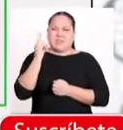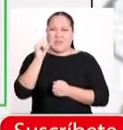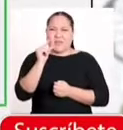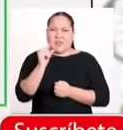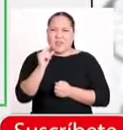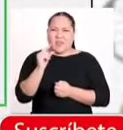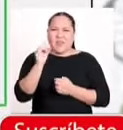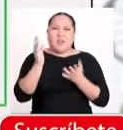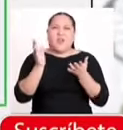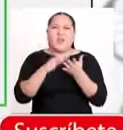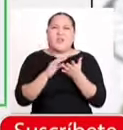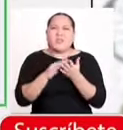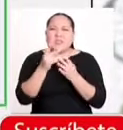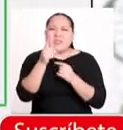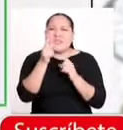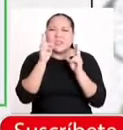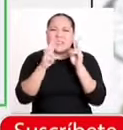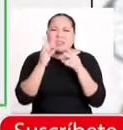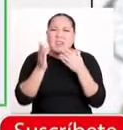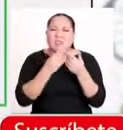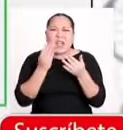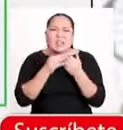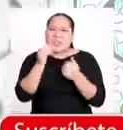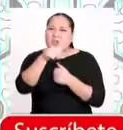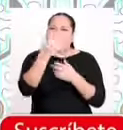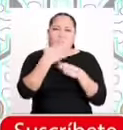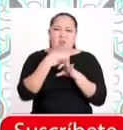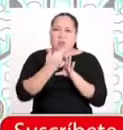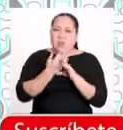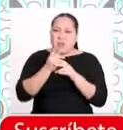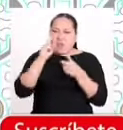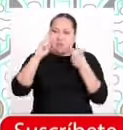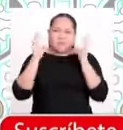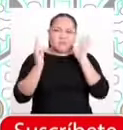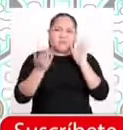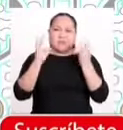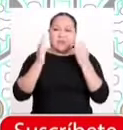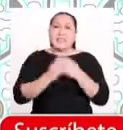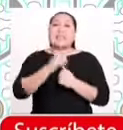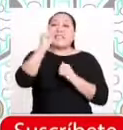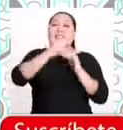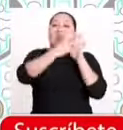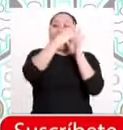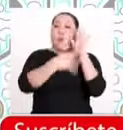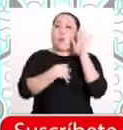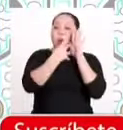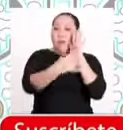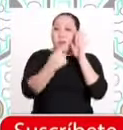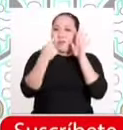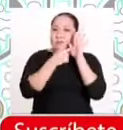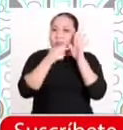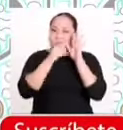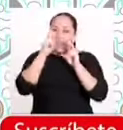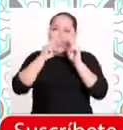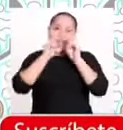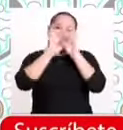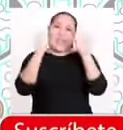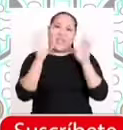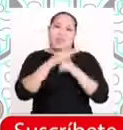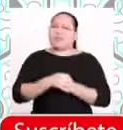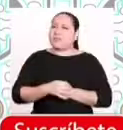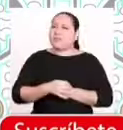manera de comparar más fácilmente? Por supuesto. Si hacemos un cuadro comparativo, lo veríamos más claro.